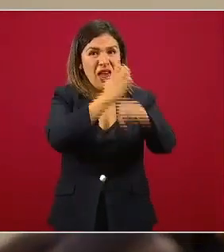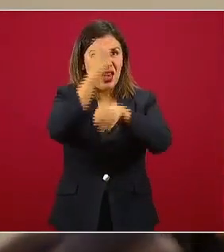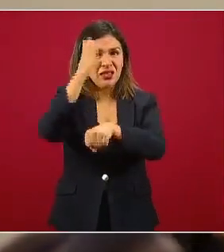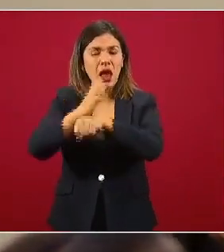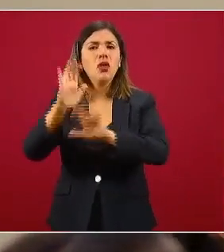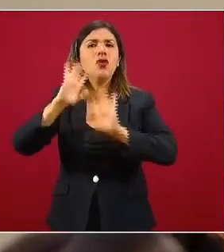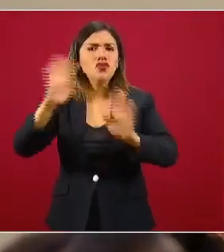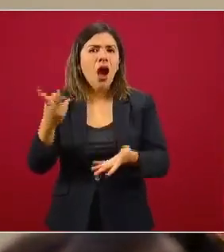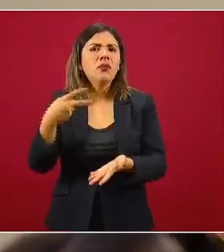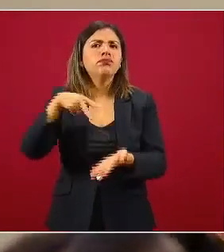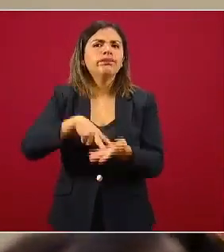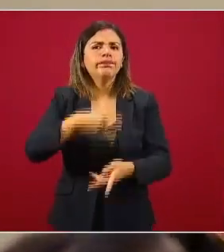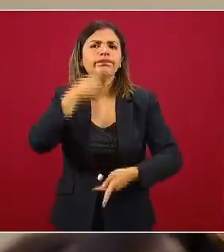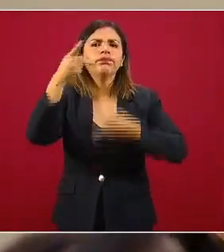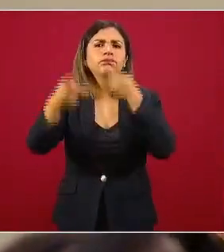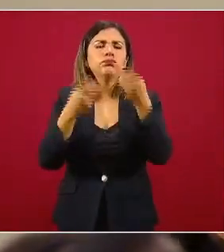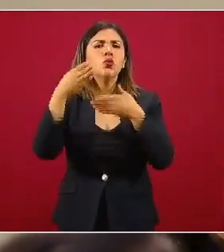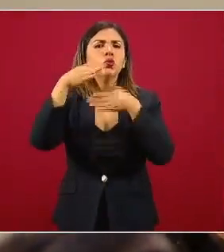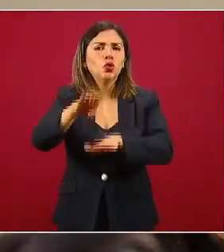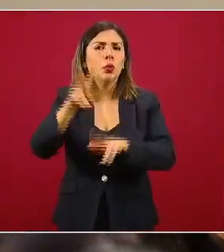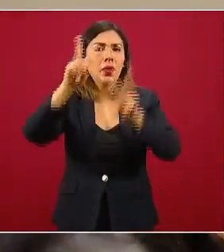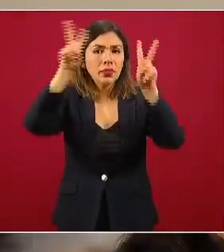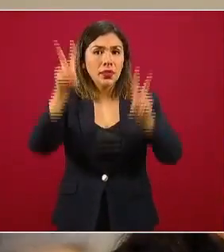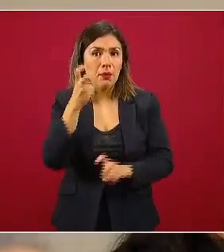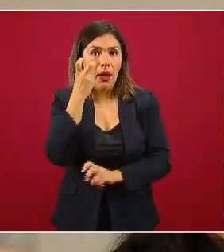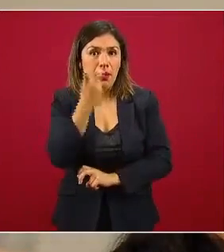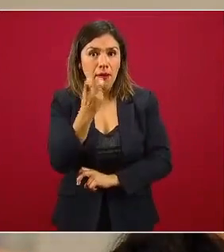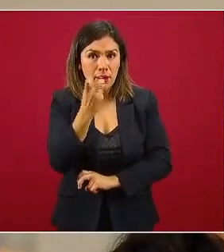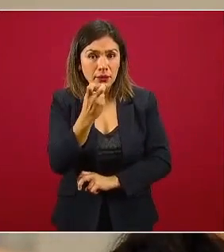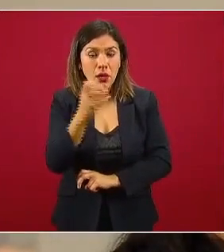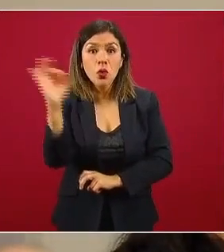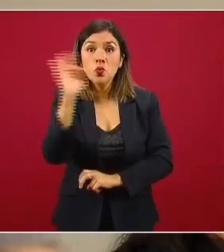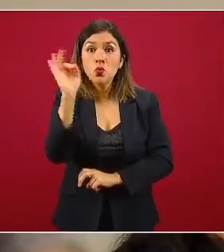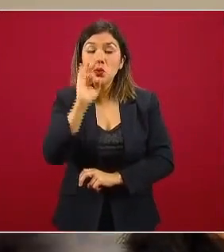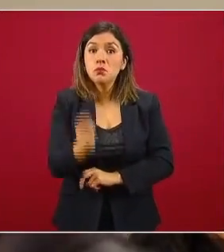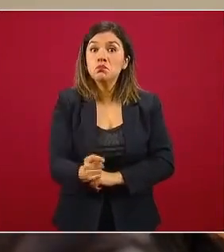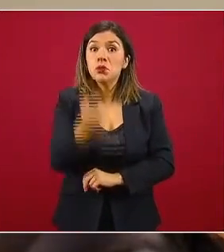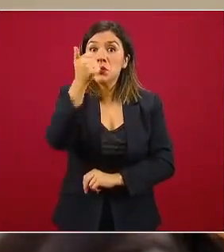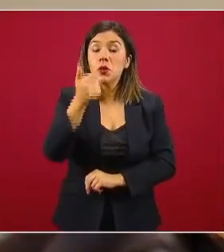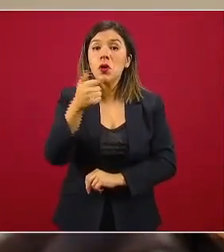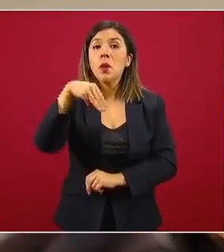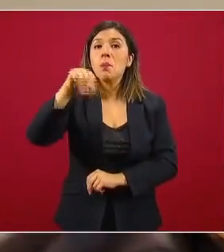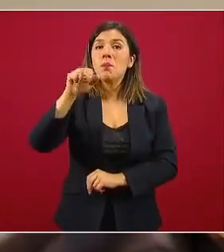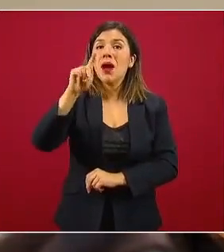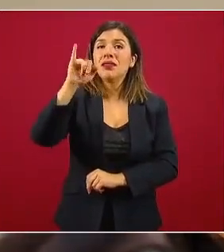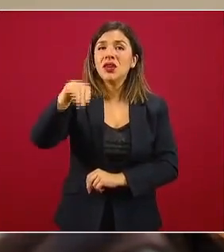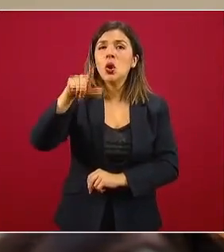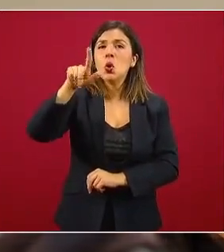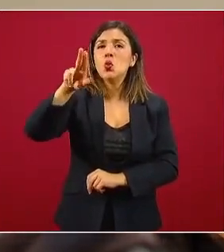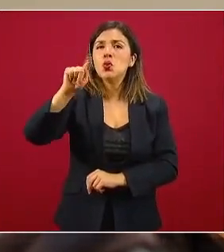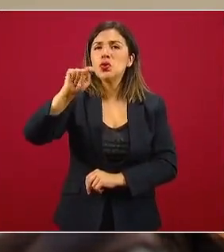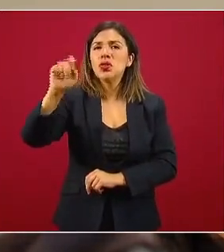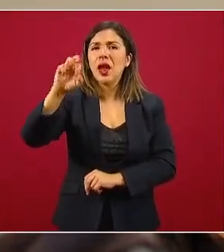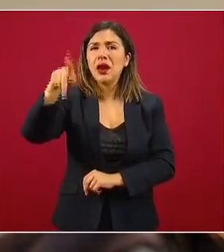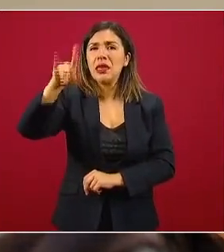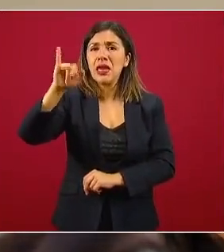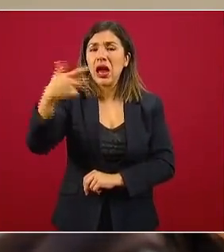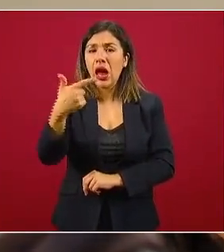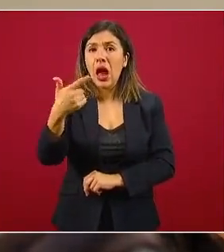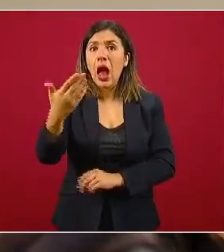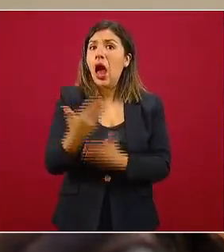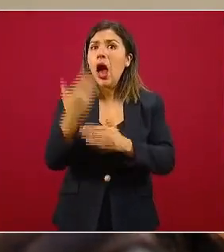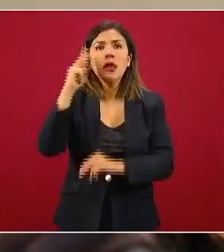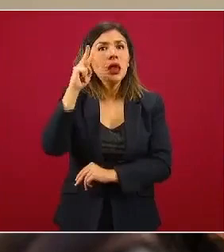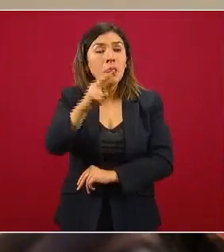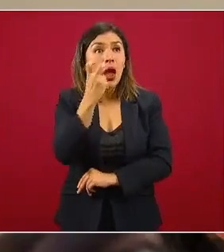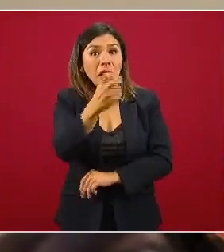han pronunciado sobre este tema. Desde el momento de Martin Luther King no se veían protestas